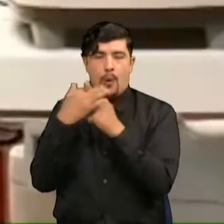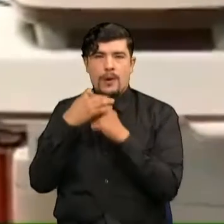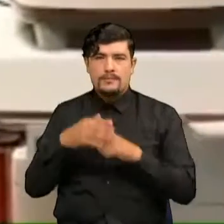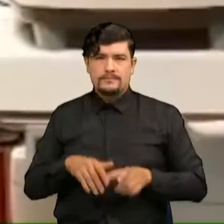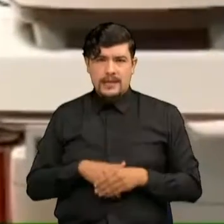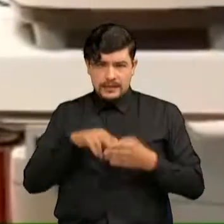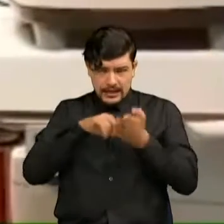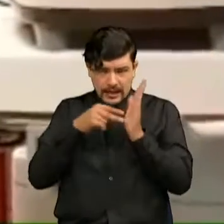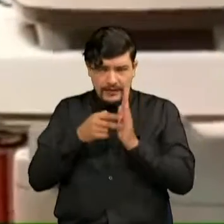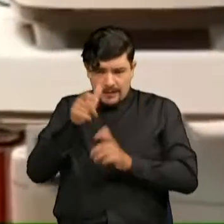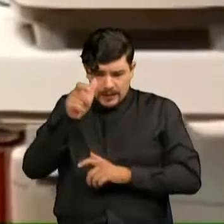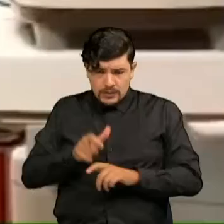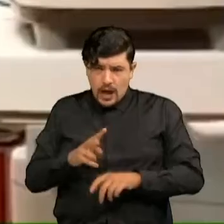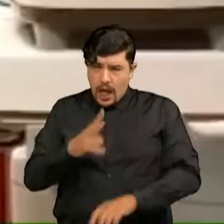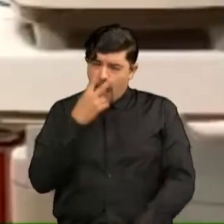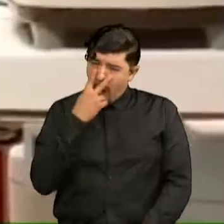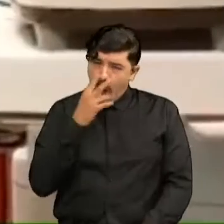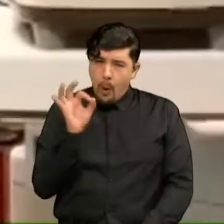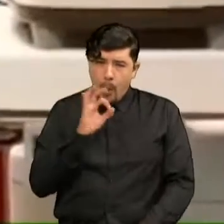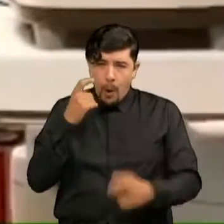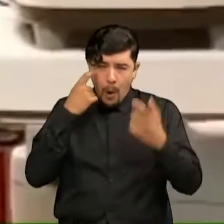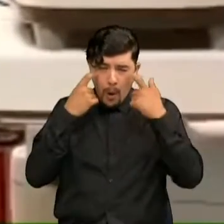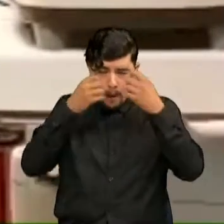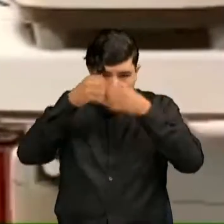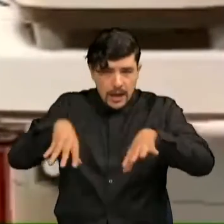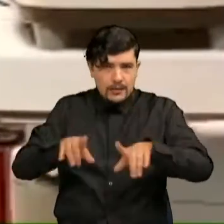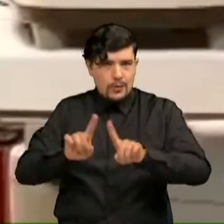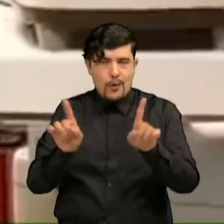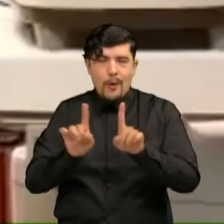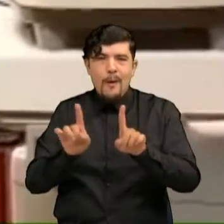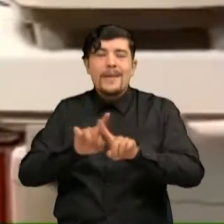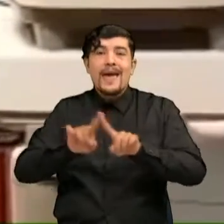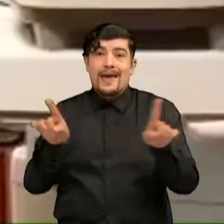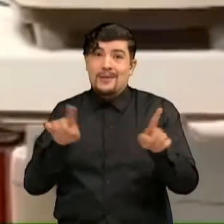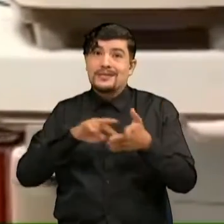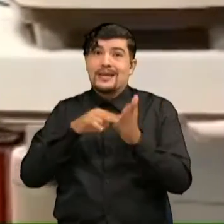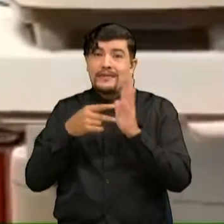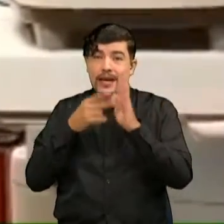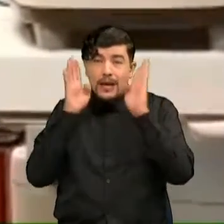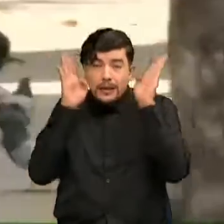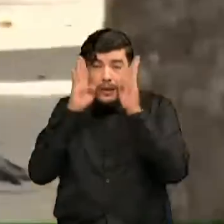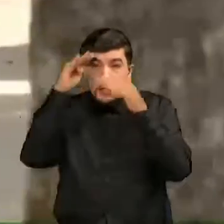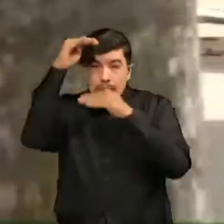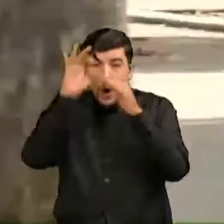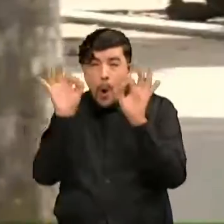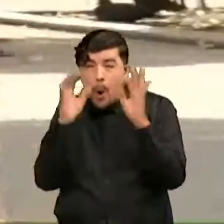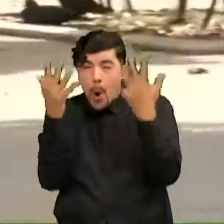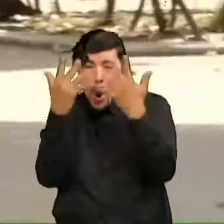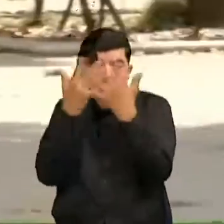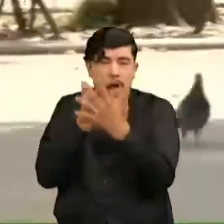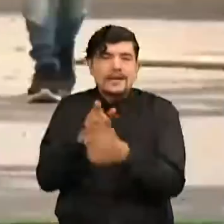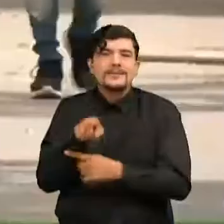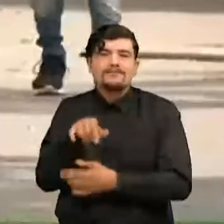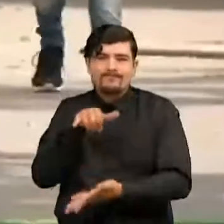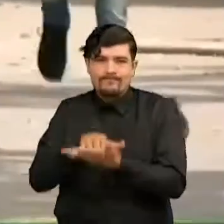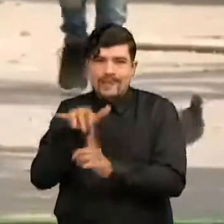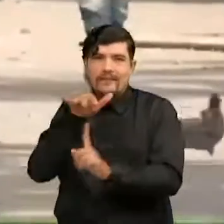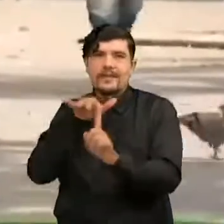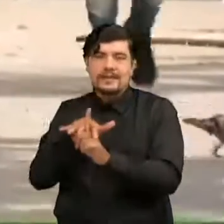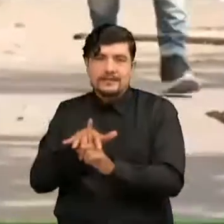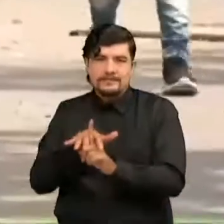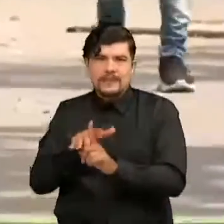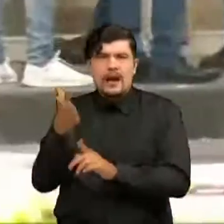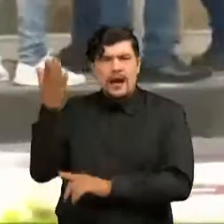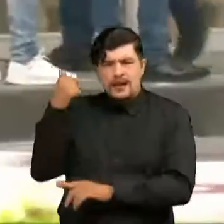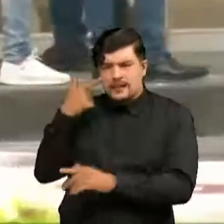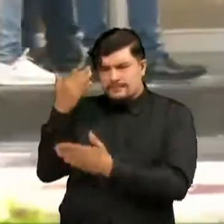vaya a perder la visión o que vaya a perder el órgano, pero sí lo suficiente para que puedan cambiar, que vean medio borroso. Según varios estudios científicos,